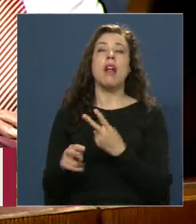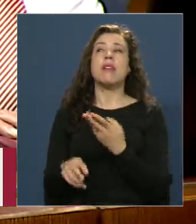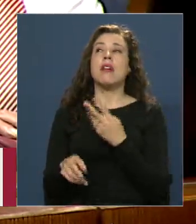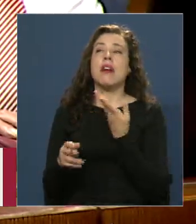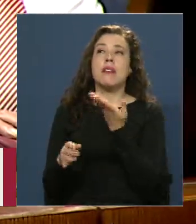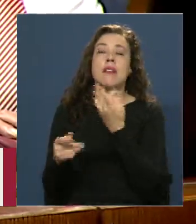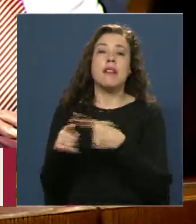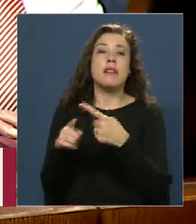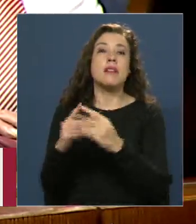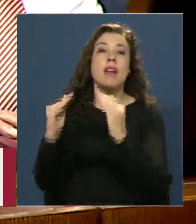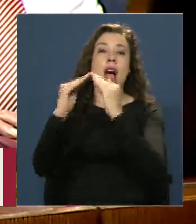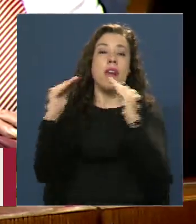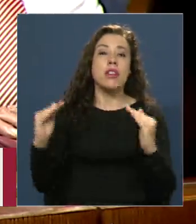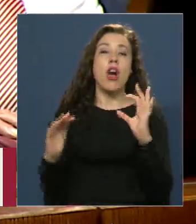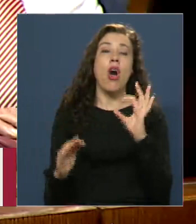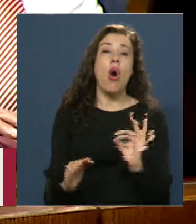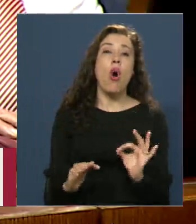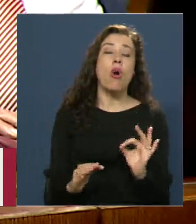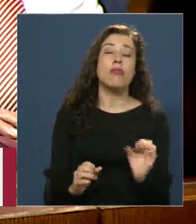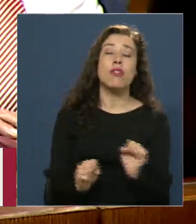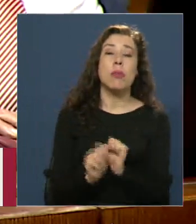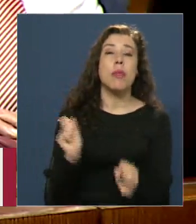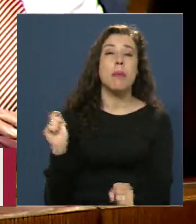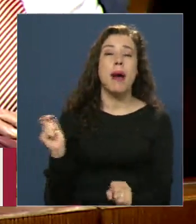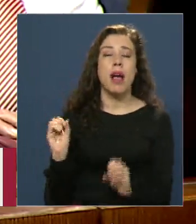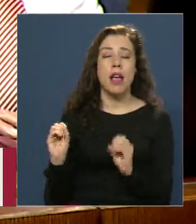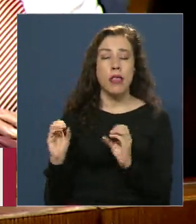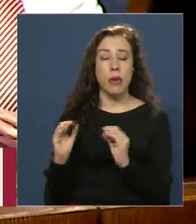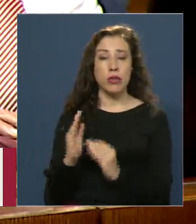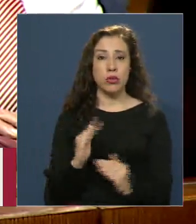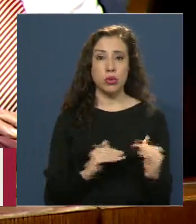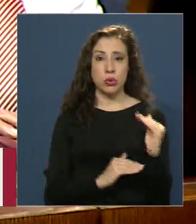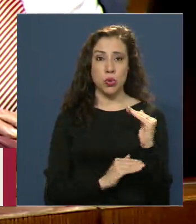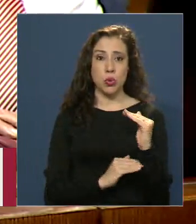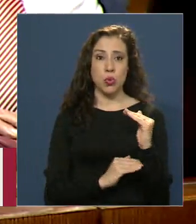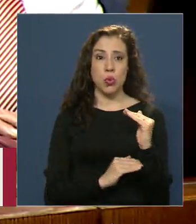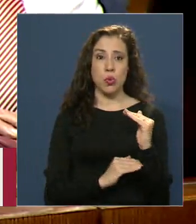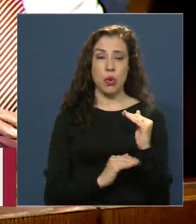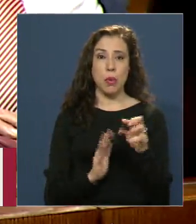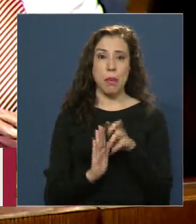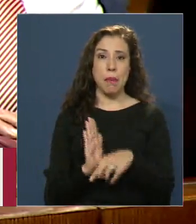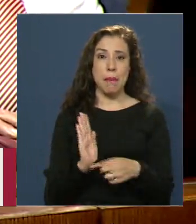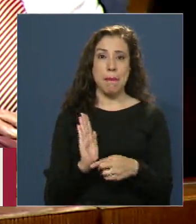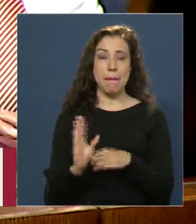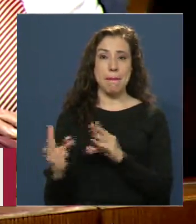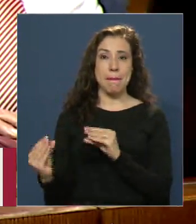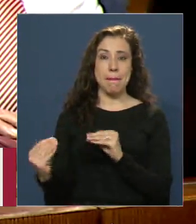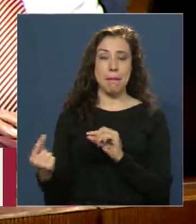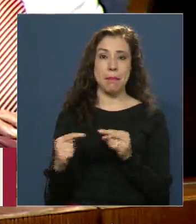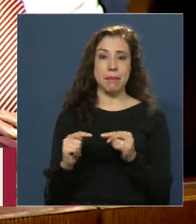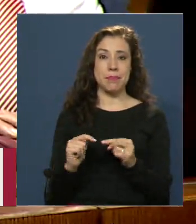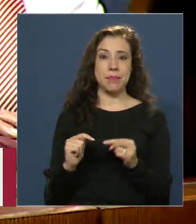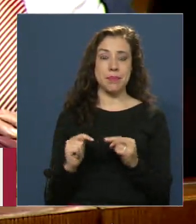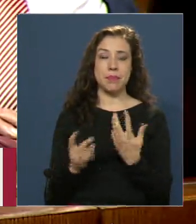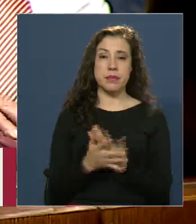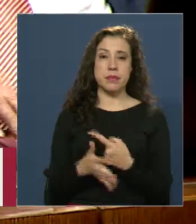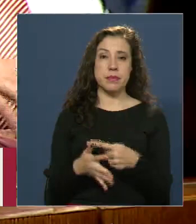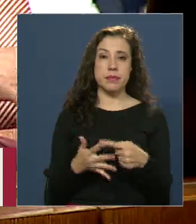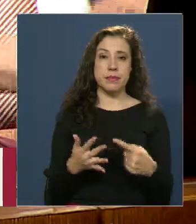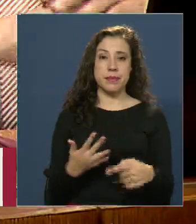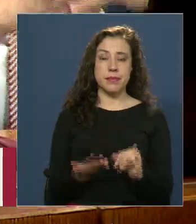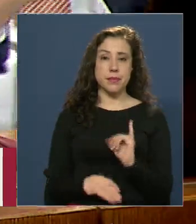habitacional o bien tener inconvenientes para pagar la educación superior. El proyecto que hoy discutimos convoca a